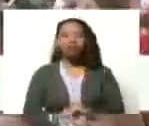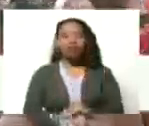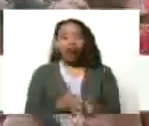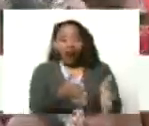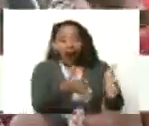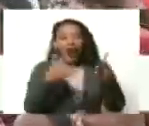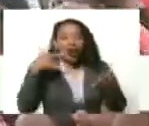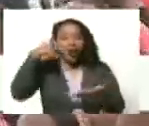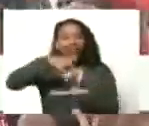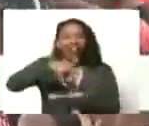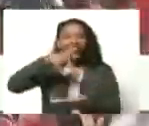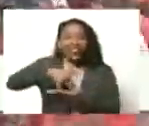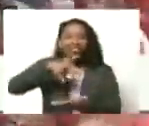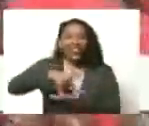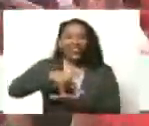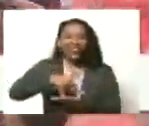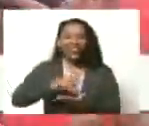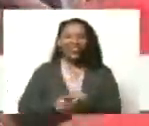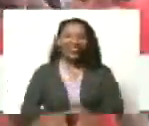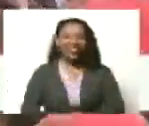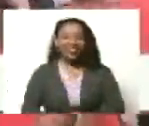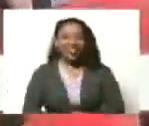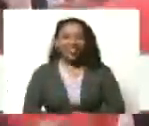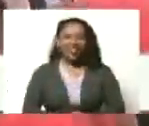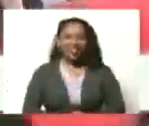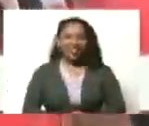¡Ganó Carabobo!